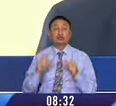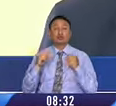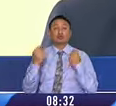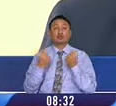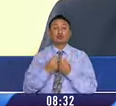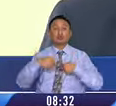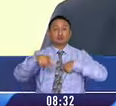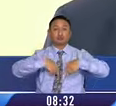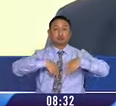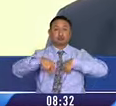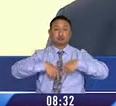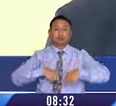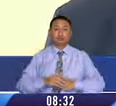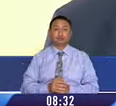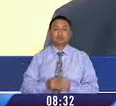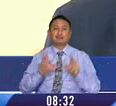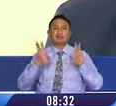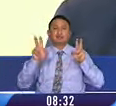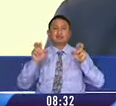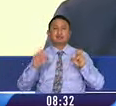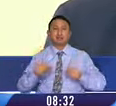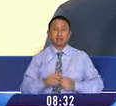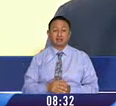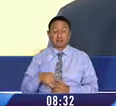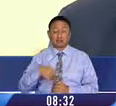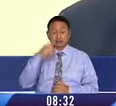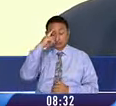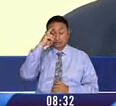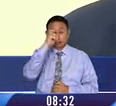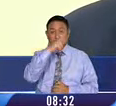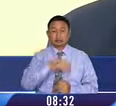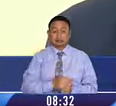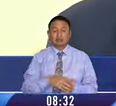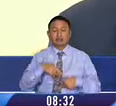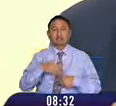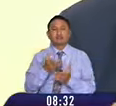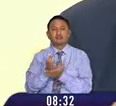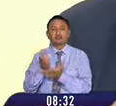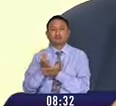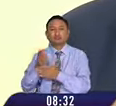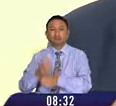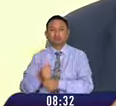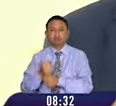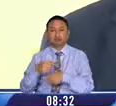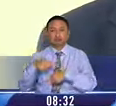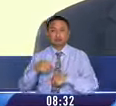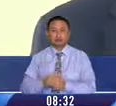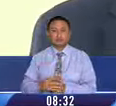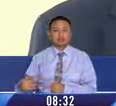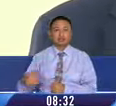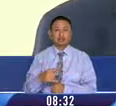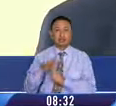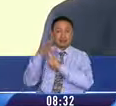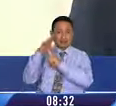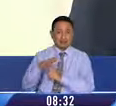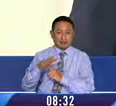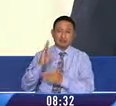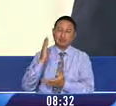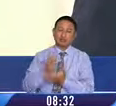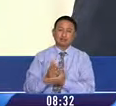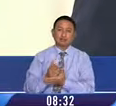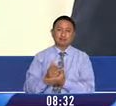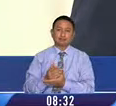de movilidad humana. El tema complicado es este acceso a la seguridad y sobre todo eliminar la discriminación.